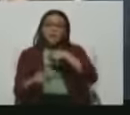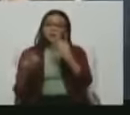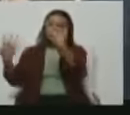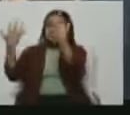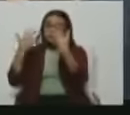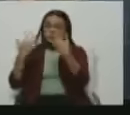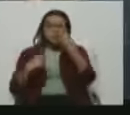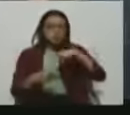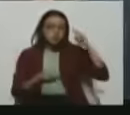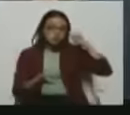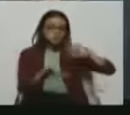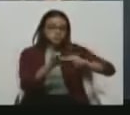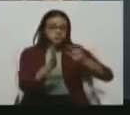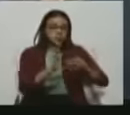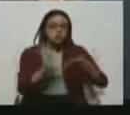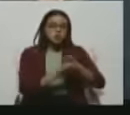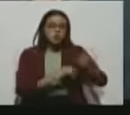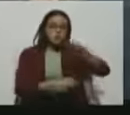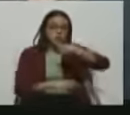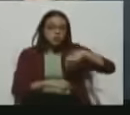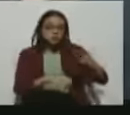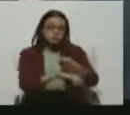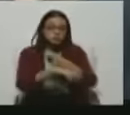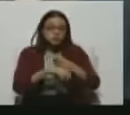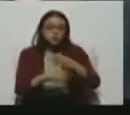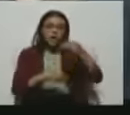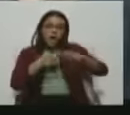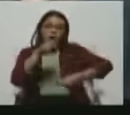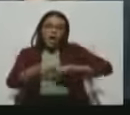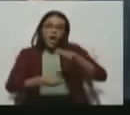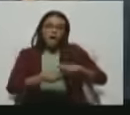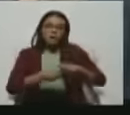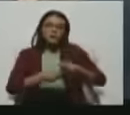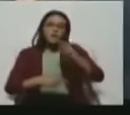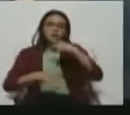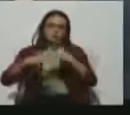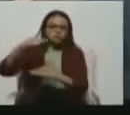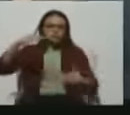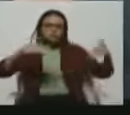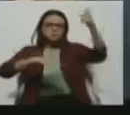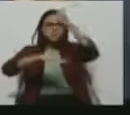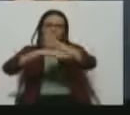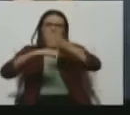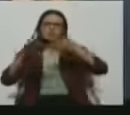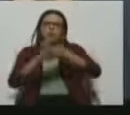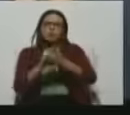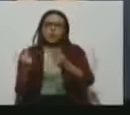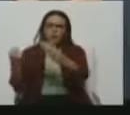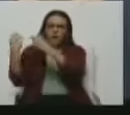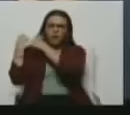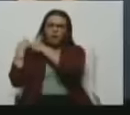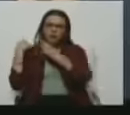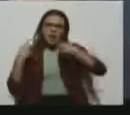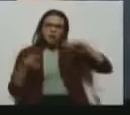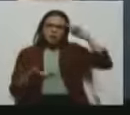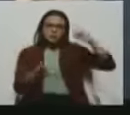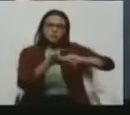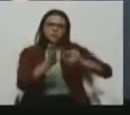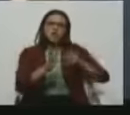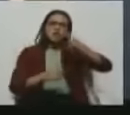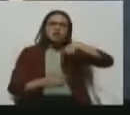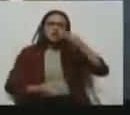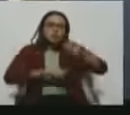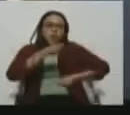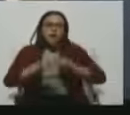supervisión y control del Comando Estratégico Operacional como máximo órgano integrador operacional, es la de ejecutar